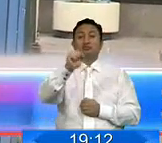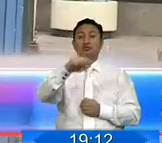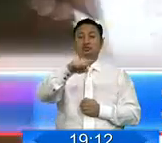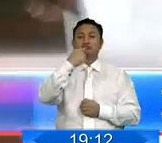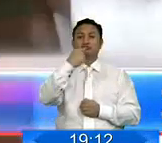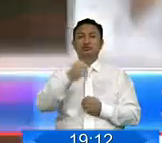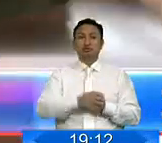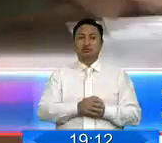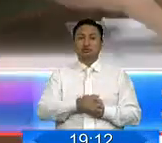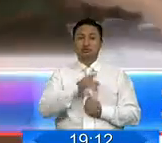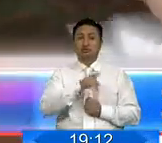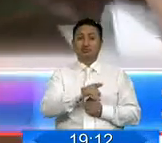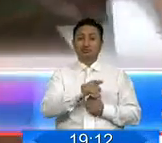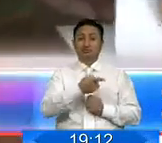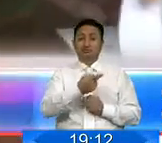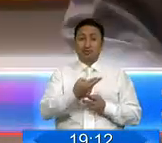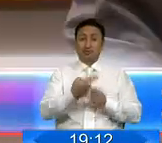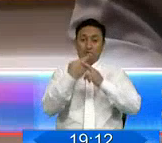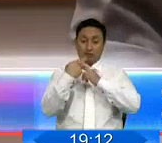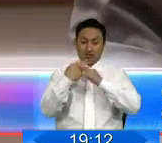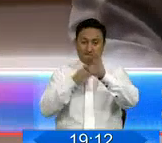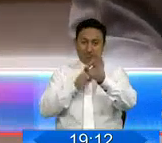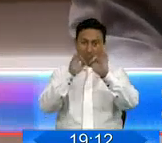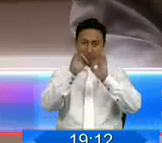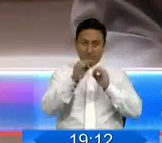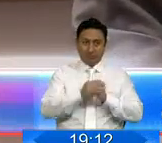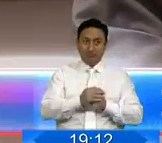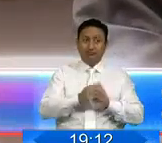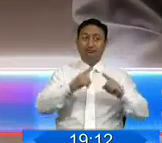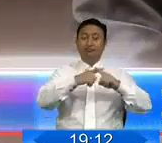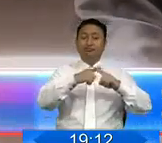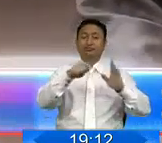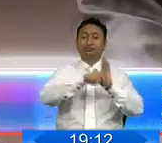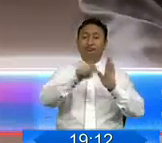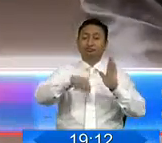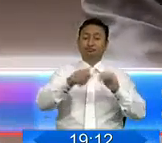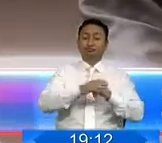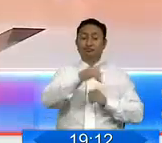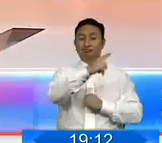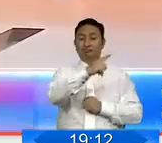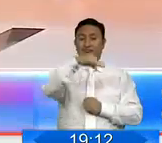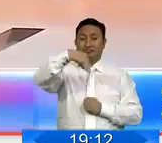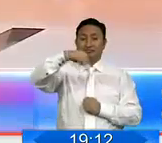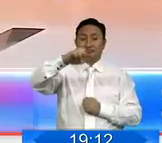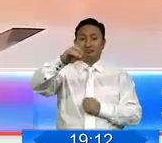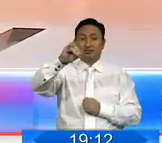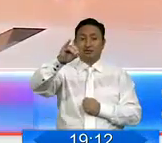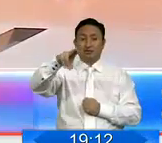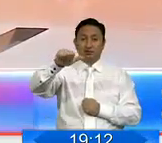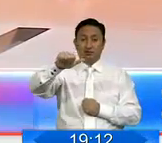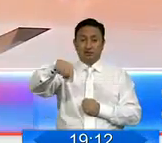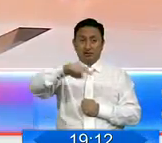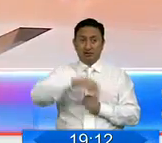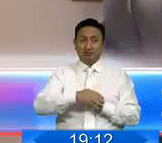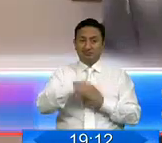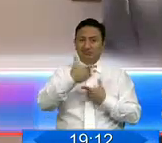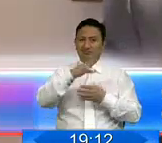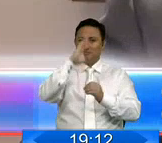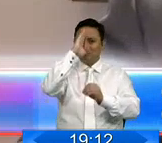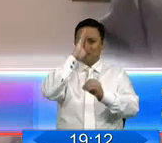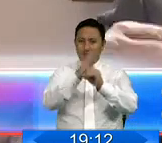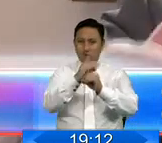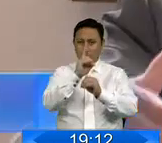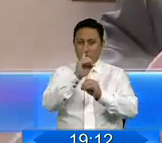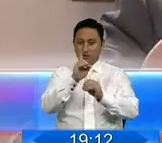de supuesta usurpación de funciones. Para el ex procurador general del Estado, Gustavo Medina, existe una sola finalidad.